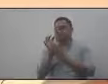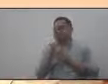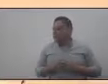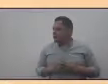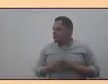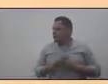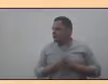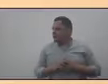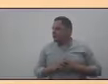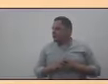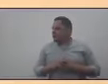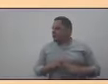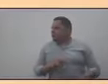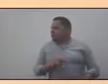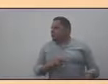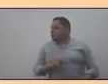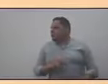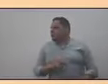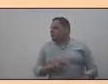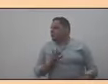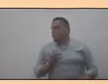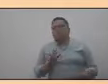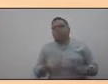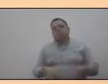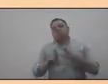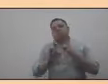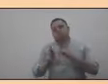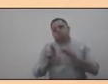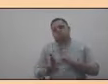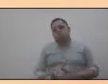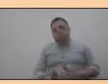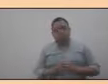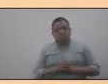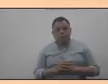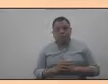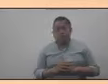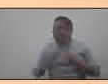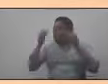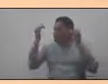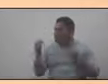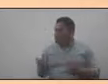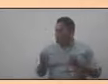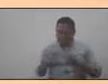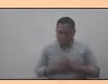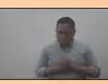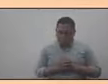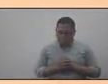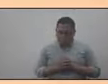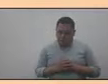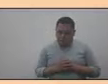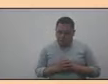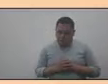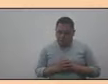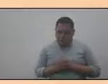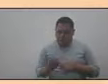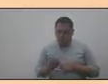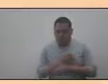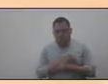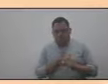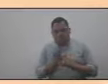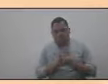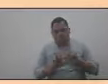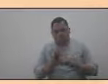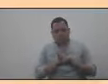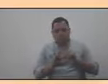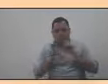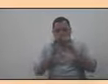a quedar bastantes dudas evacuadas. Decía que antes de ir con nuestro video de presentación, yo